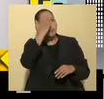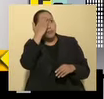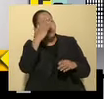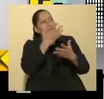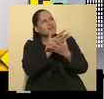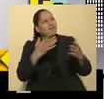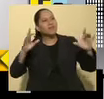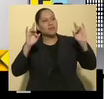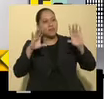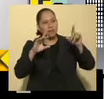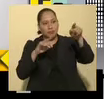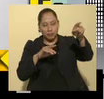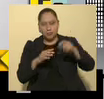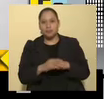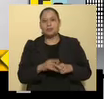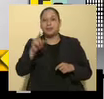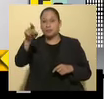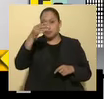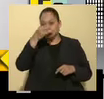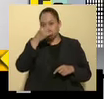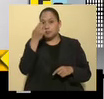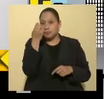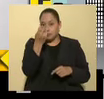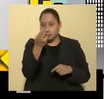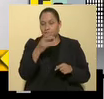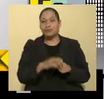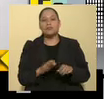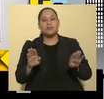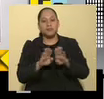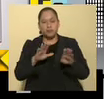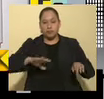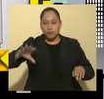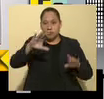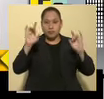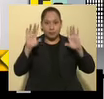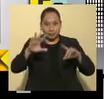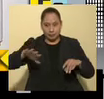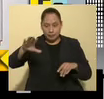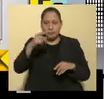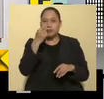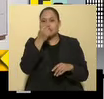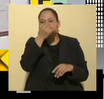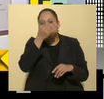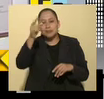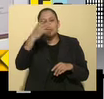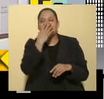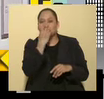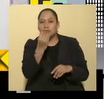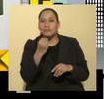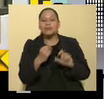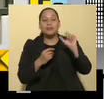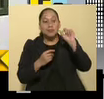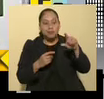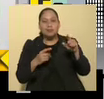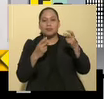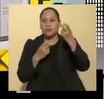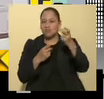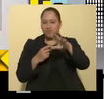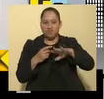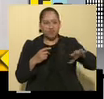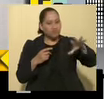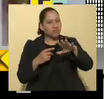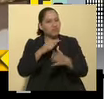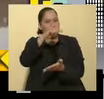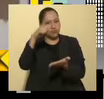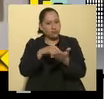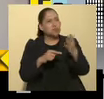Ángel, ¿no? Allá al sur. Que efectivamente el barrio de Chimalistac, que aunque está del lado de Coyoacán, forma parte de toda esa